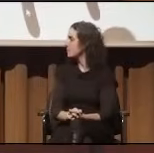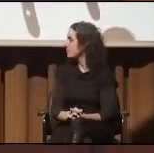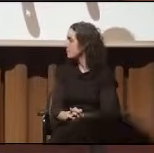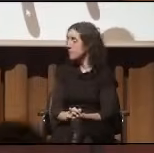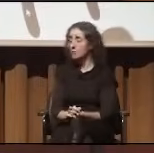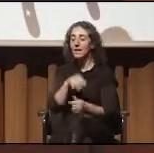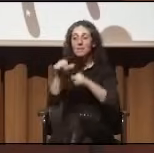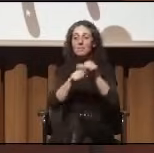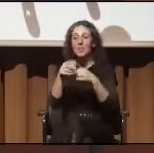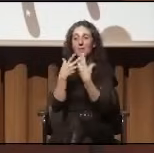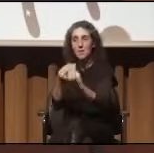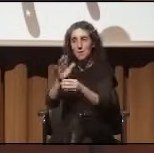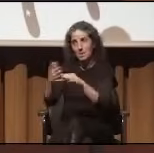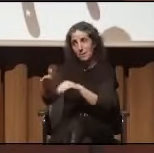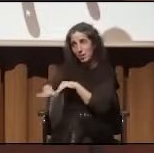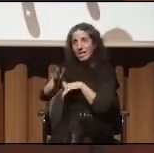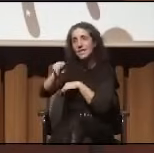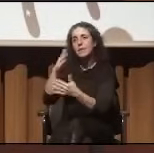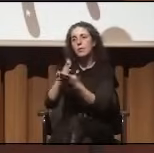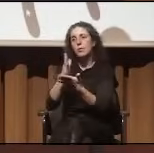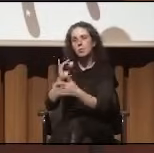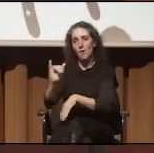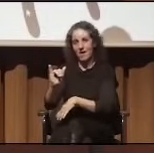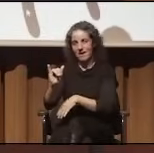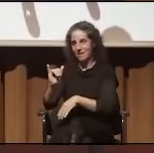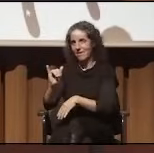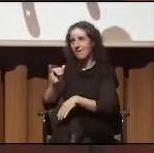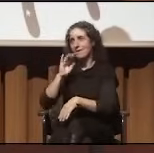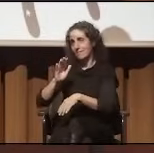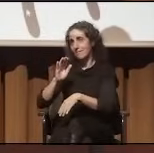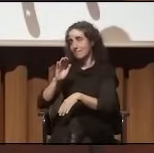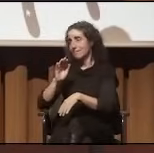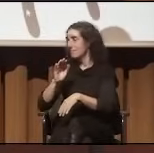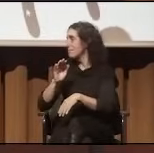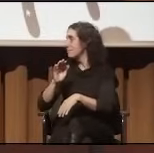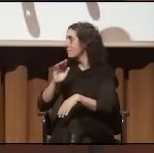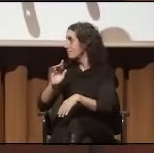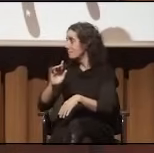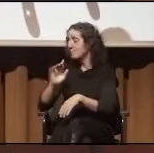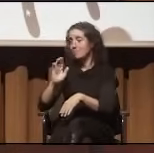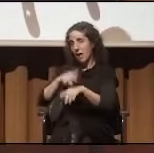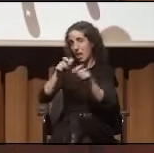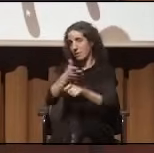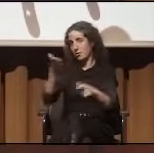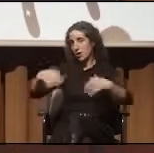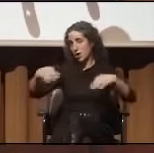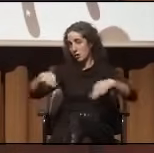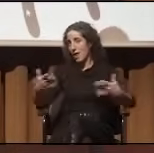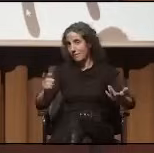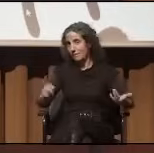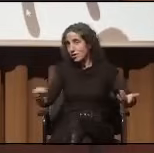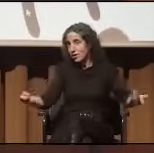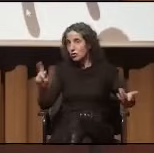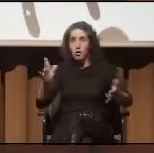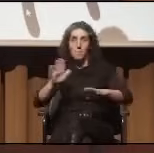proceso de acompañar a morir también hay cursos para ciudadanos de a pie, no solo para sanitarios. Yo creo que la gente tiene intuición y hay gente que, a ver,